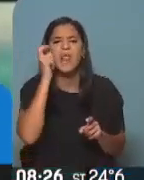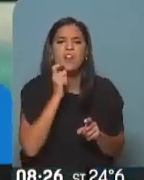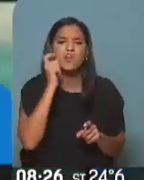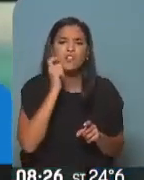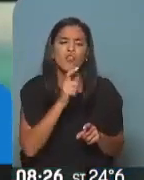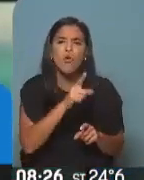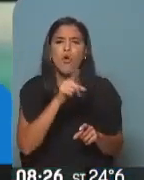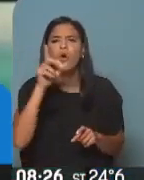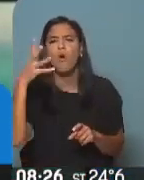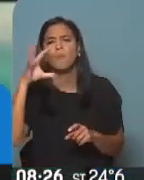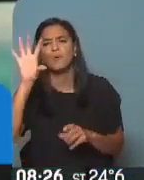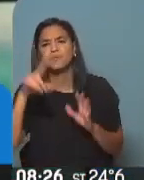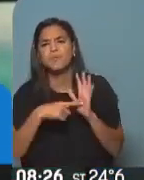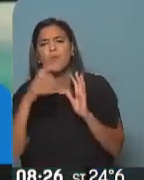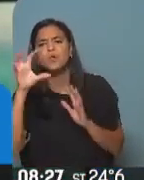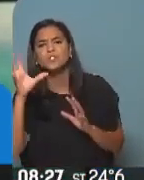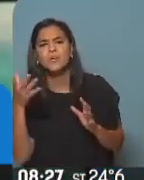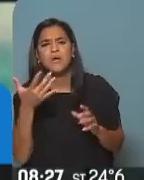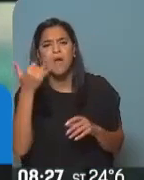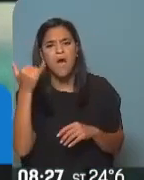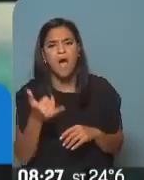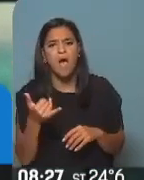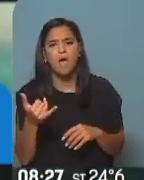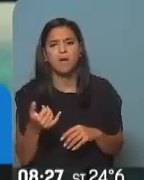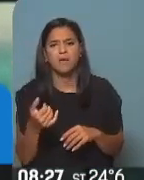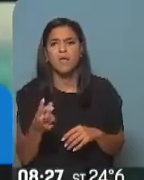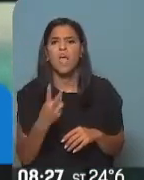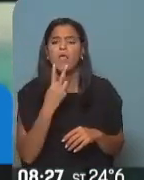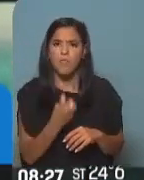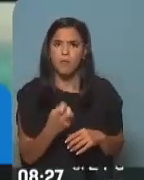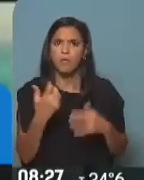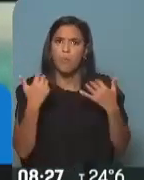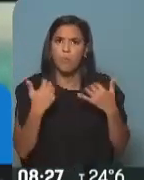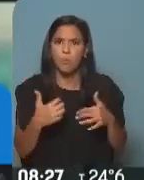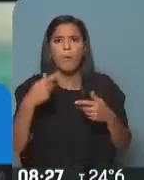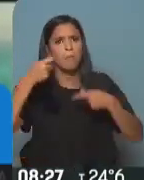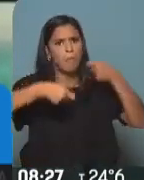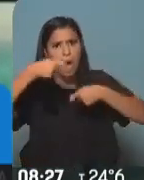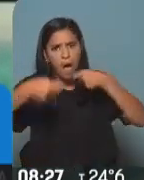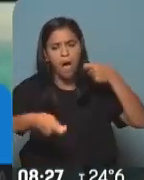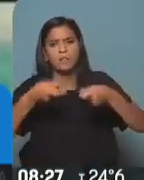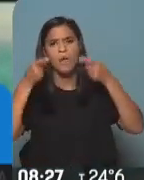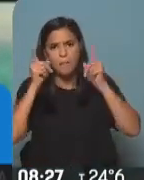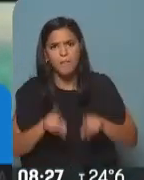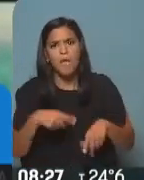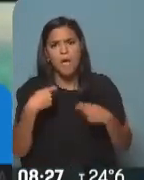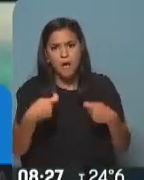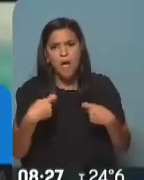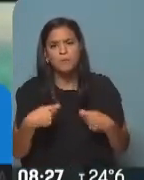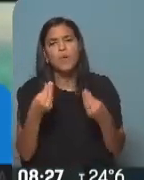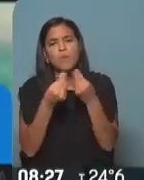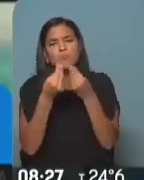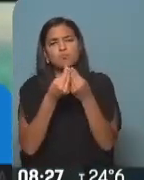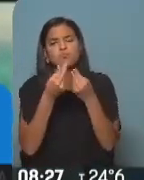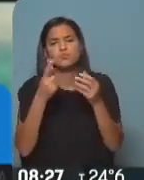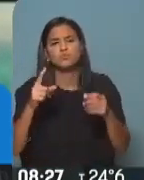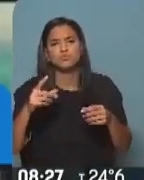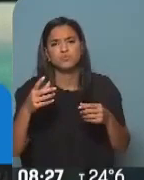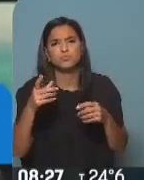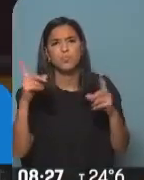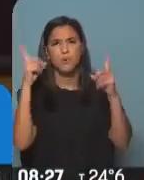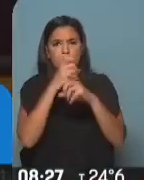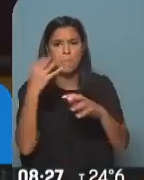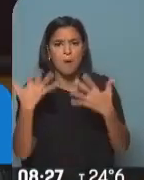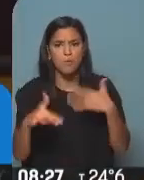cosa, si en la provincia de Buenos Aires. Y hay un gasto de energía y de dinero dando vueltas cuando hay un montón de problemas que son urgentes,